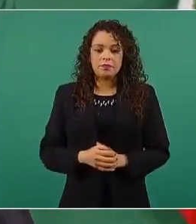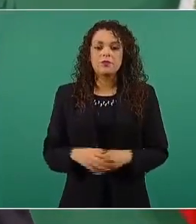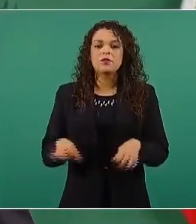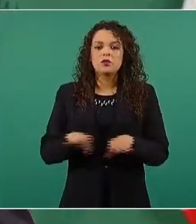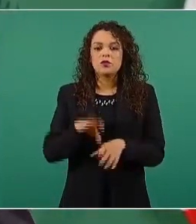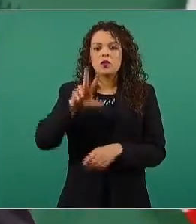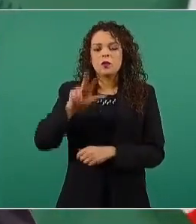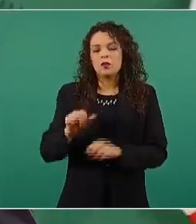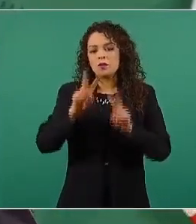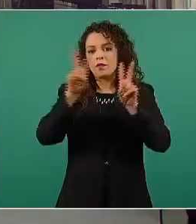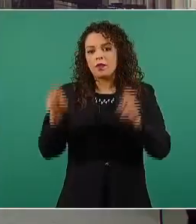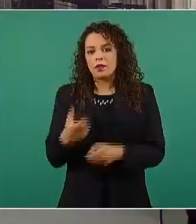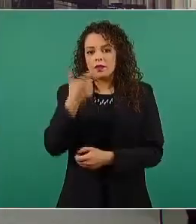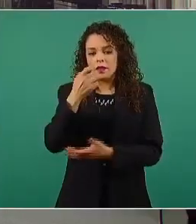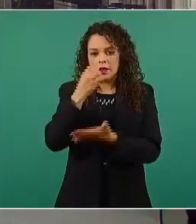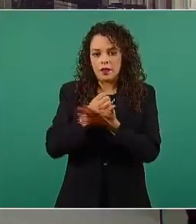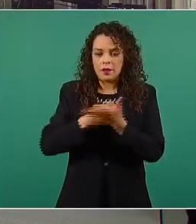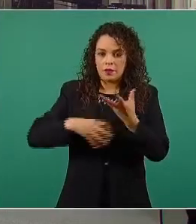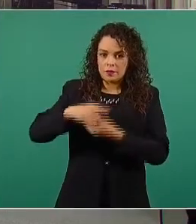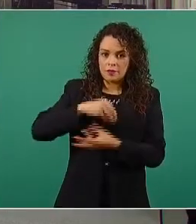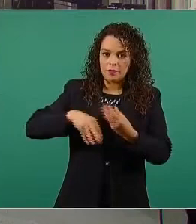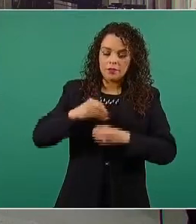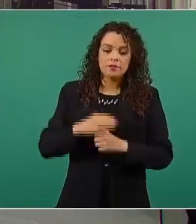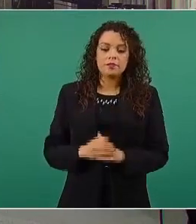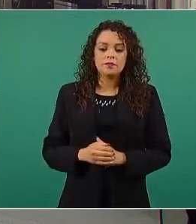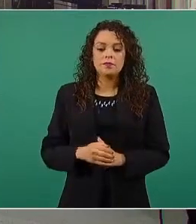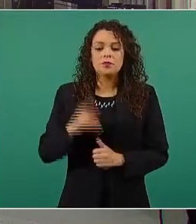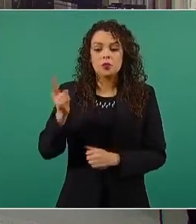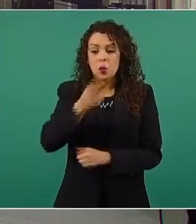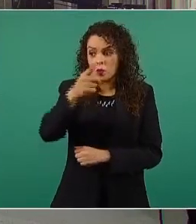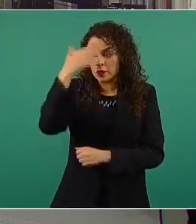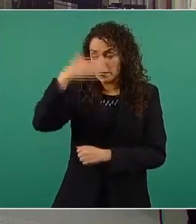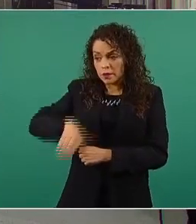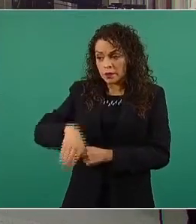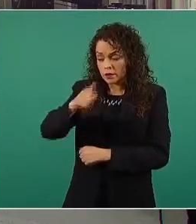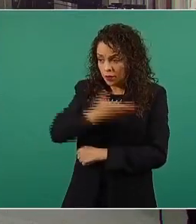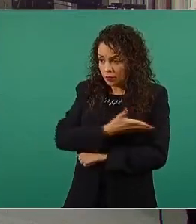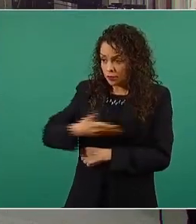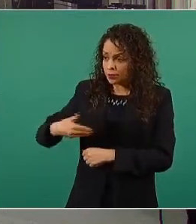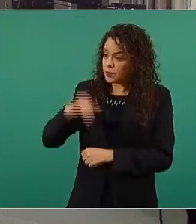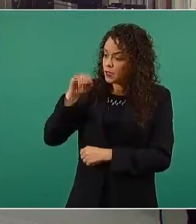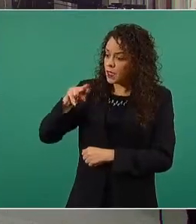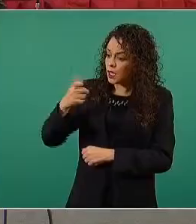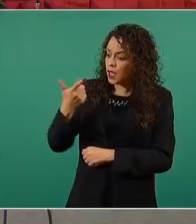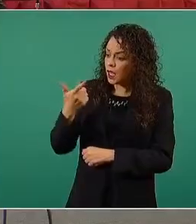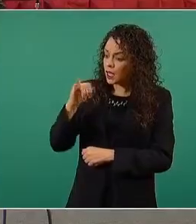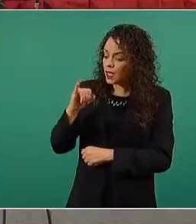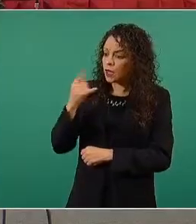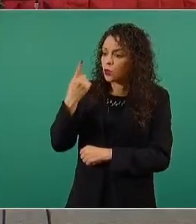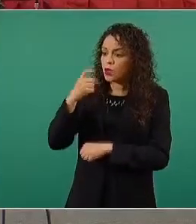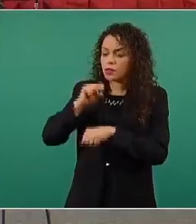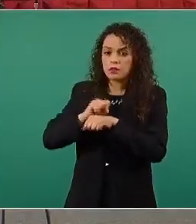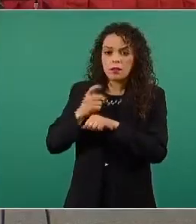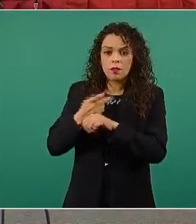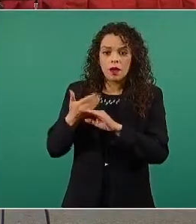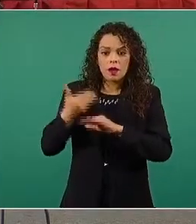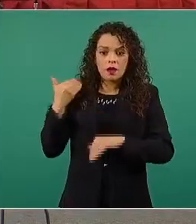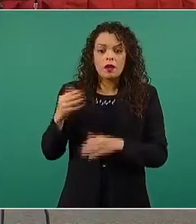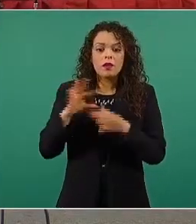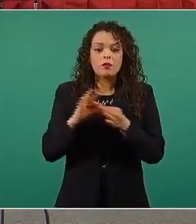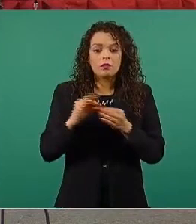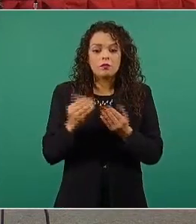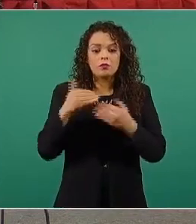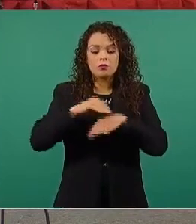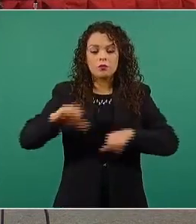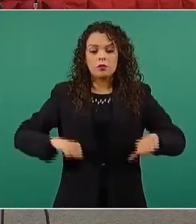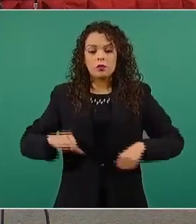la economía. Como usted sabe, señor presidente, la semana pasada el INEGI ofreció el dato de actividad global económica